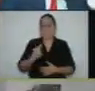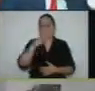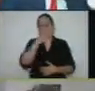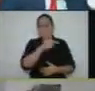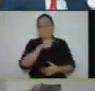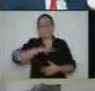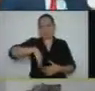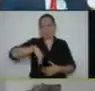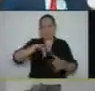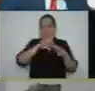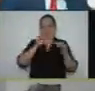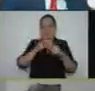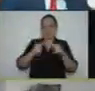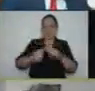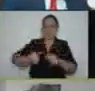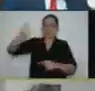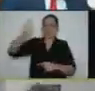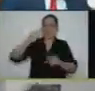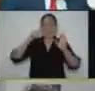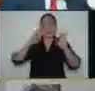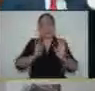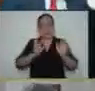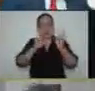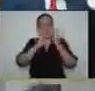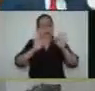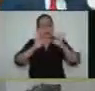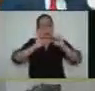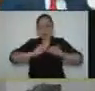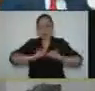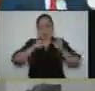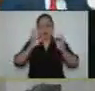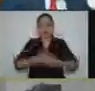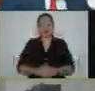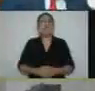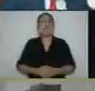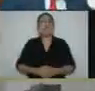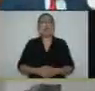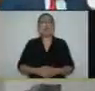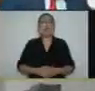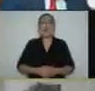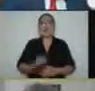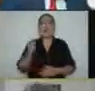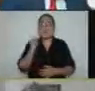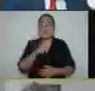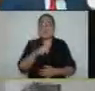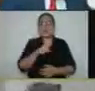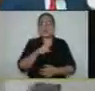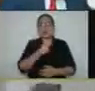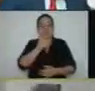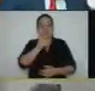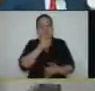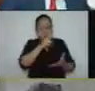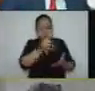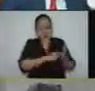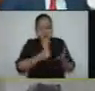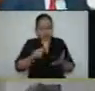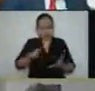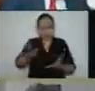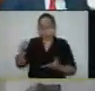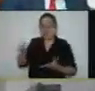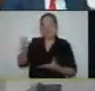con anterioridad y el destino del dinero es